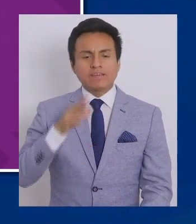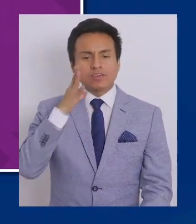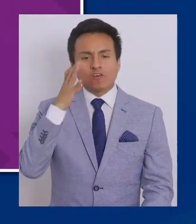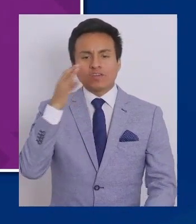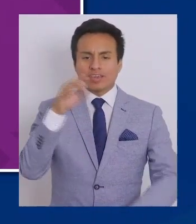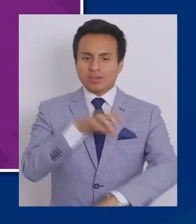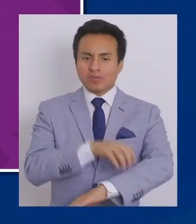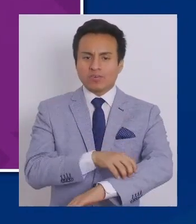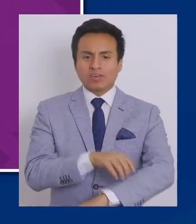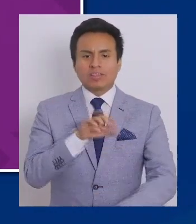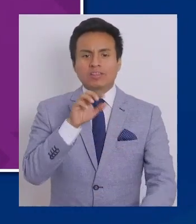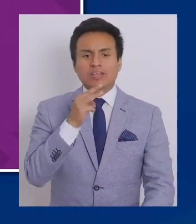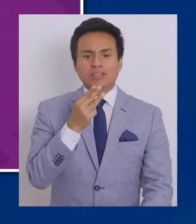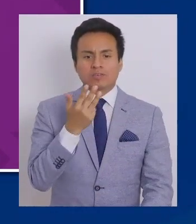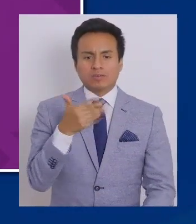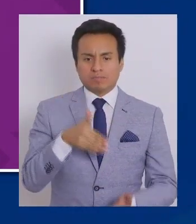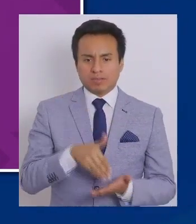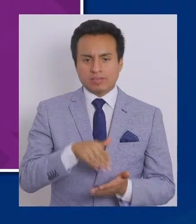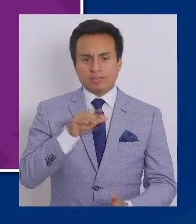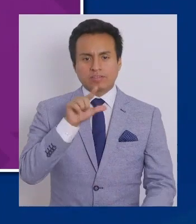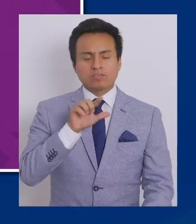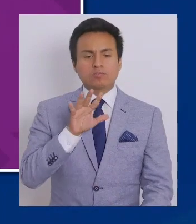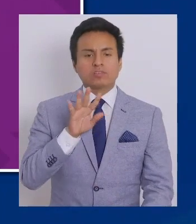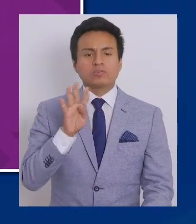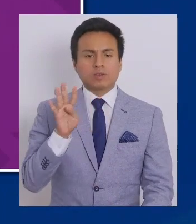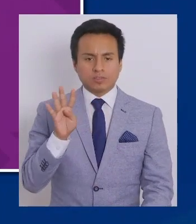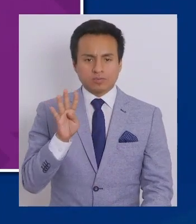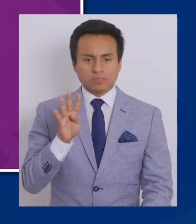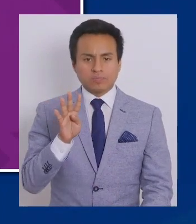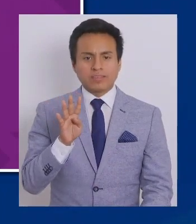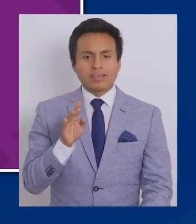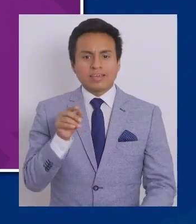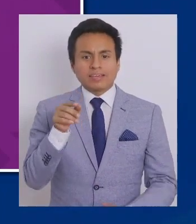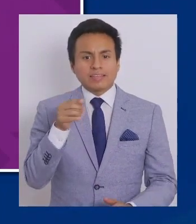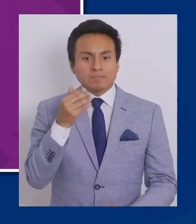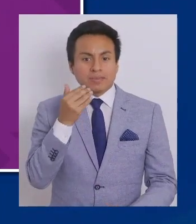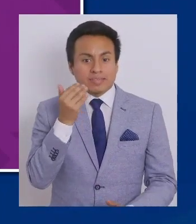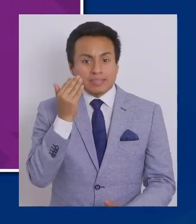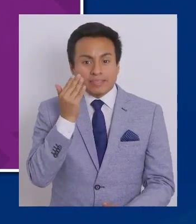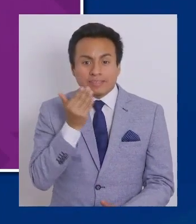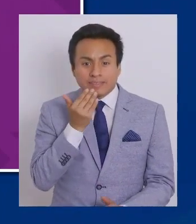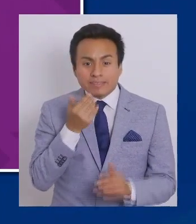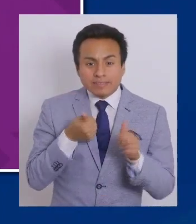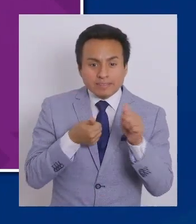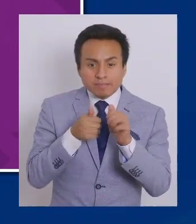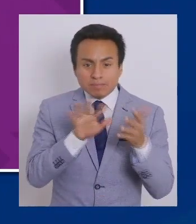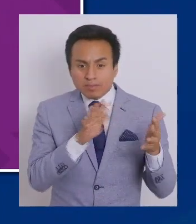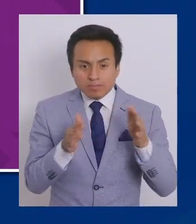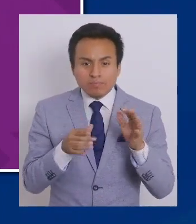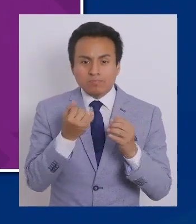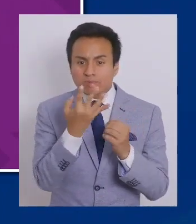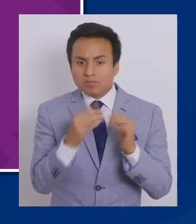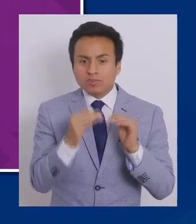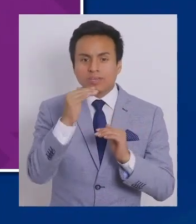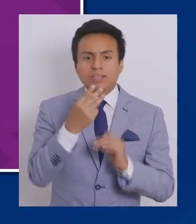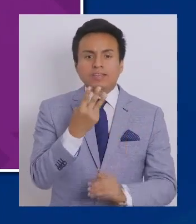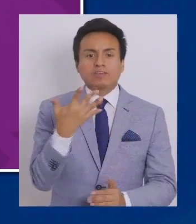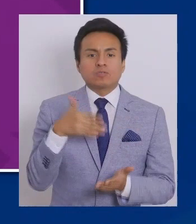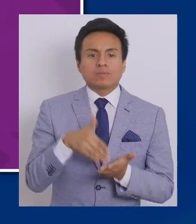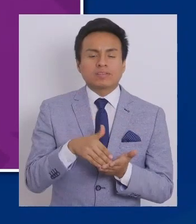con 39 mil 754 y muy cerca valparaíso con 35 mil